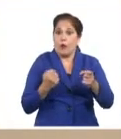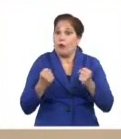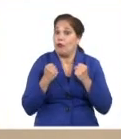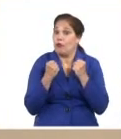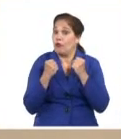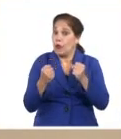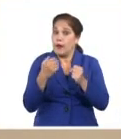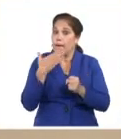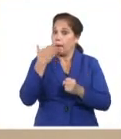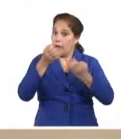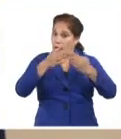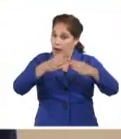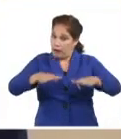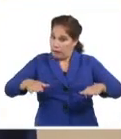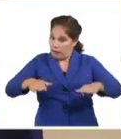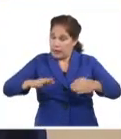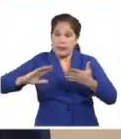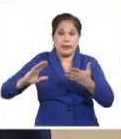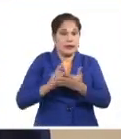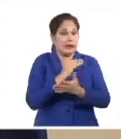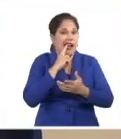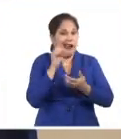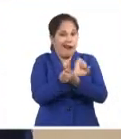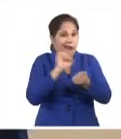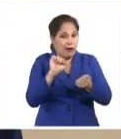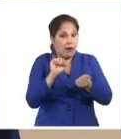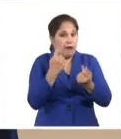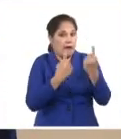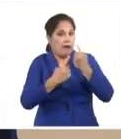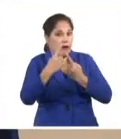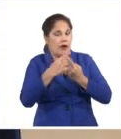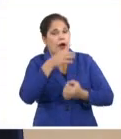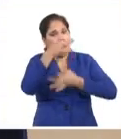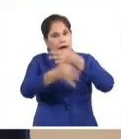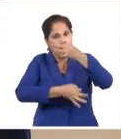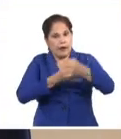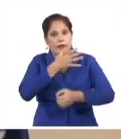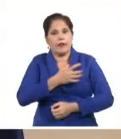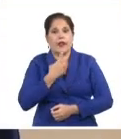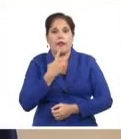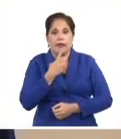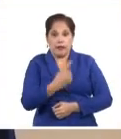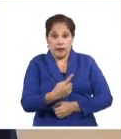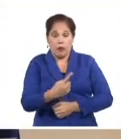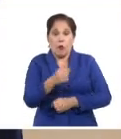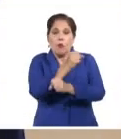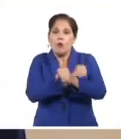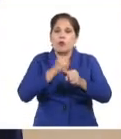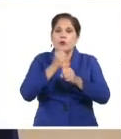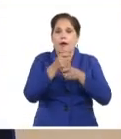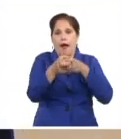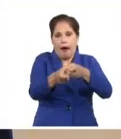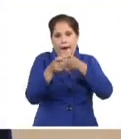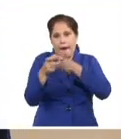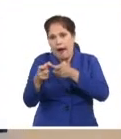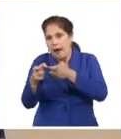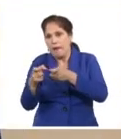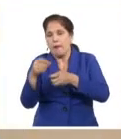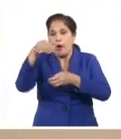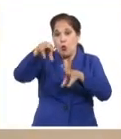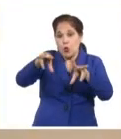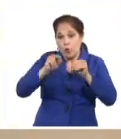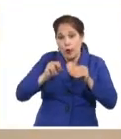en favor de la paz y el desarme nuclear, cito: el uso de las armas nucleares en una